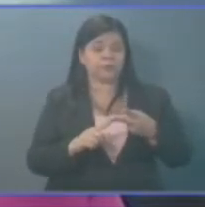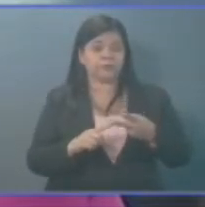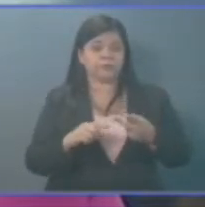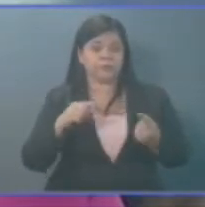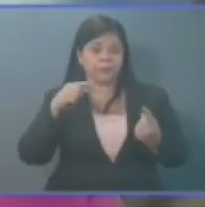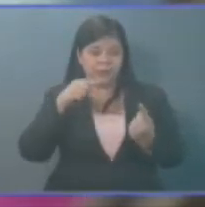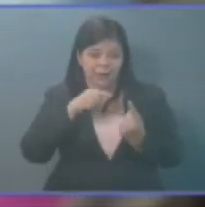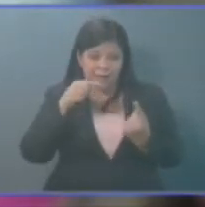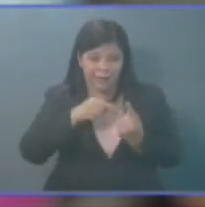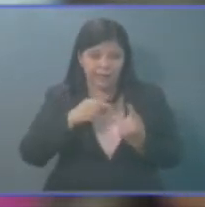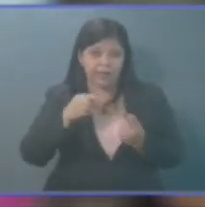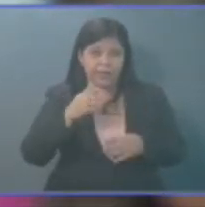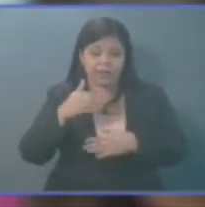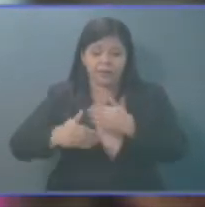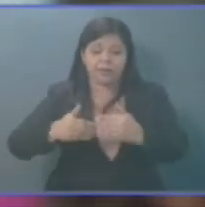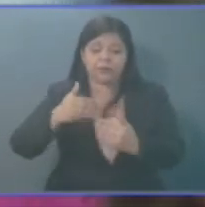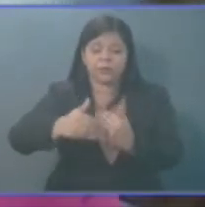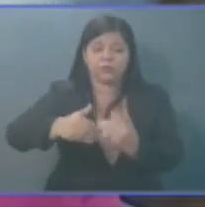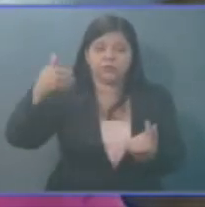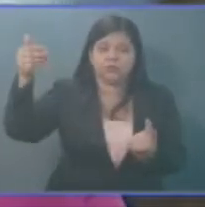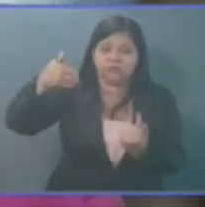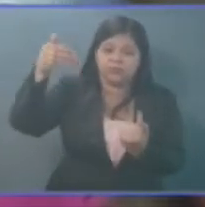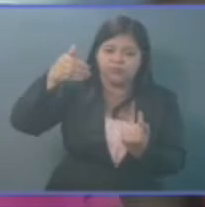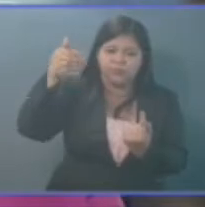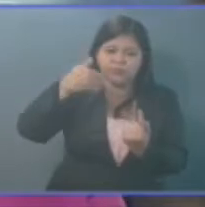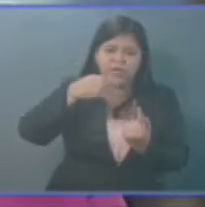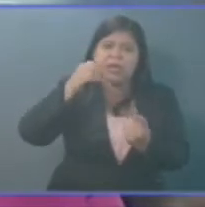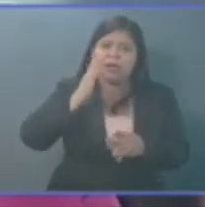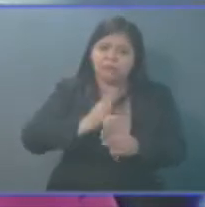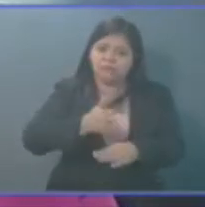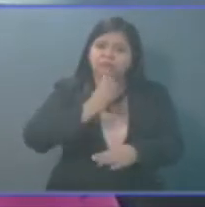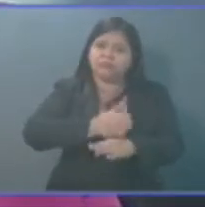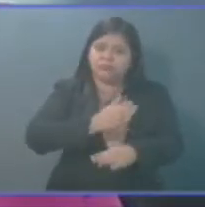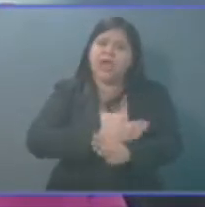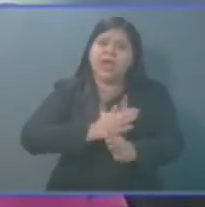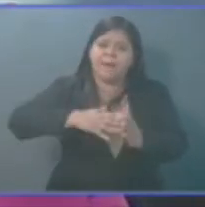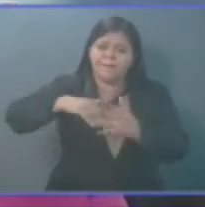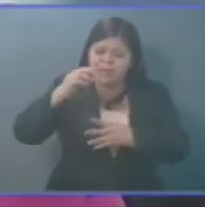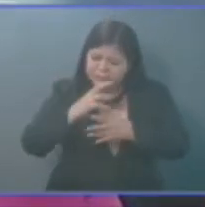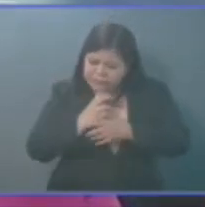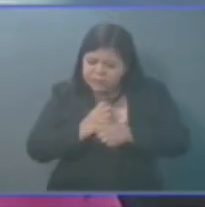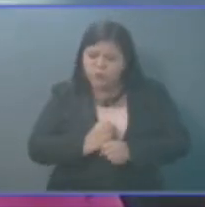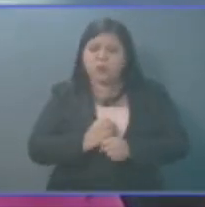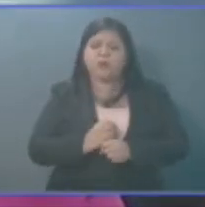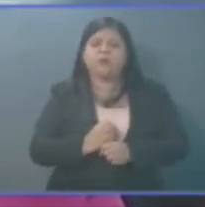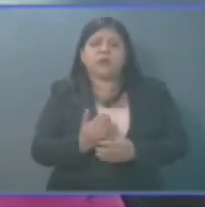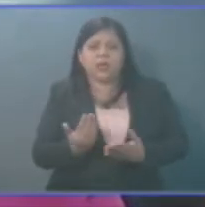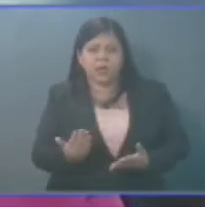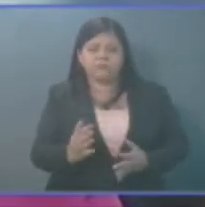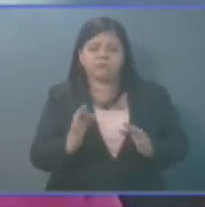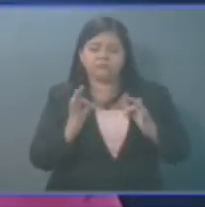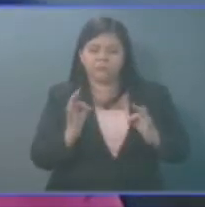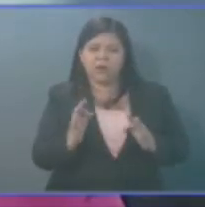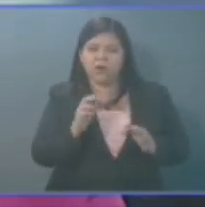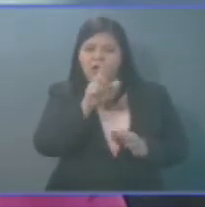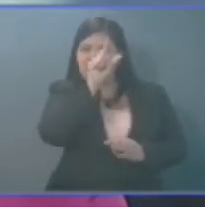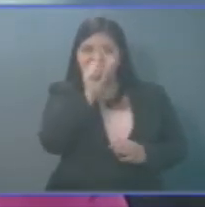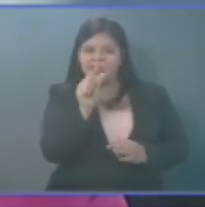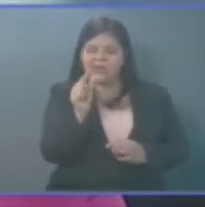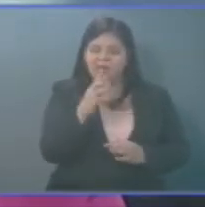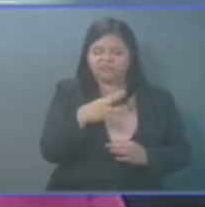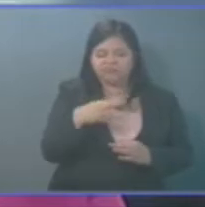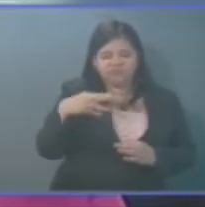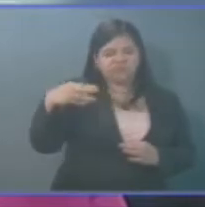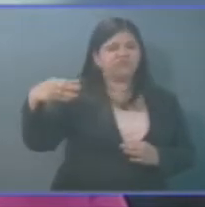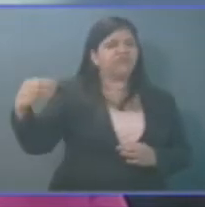conformación sacerdotal creció su convicción de buscar la oportunidad de irse lejos de su país como